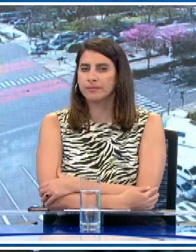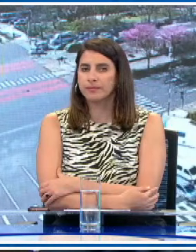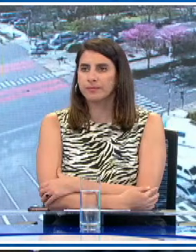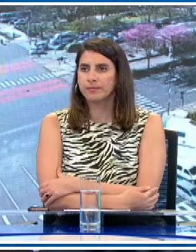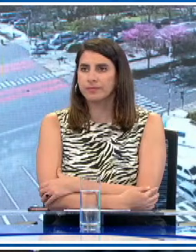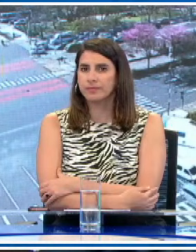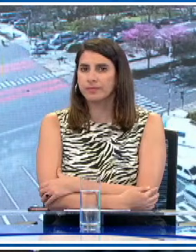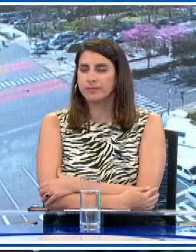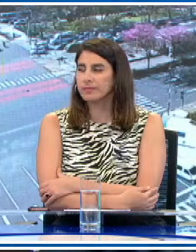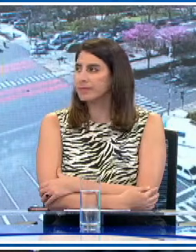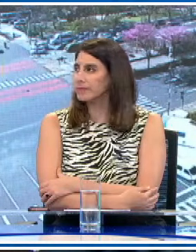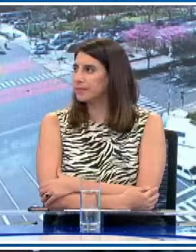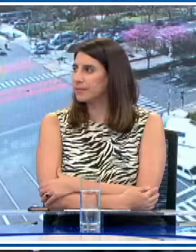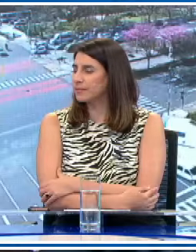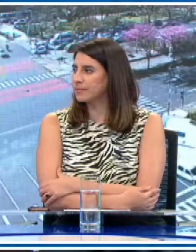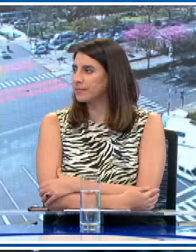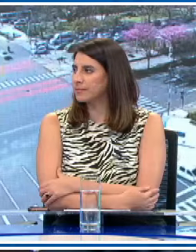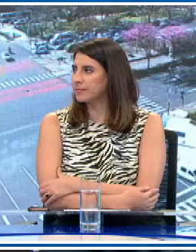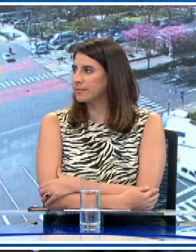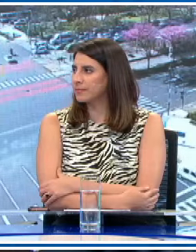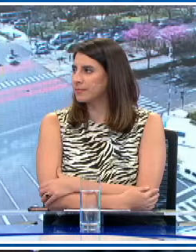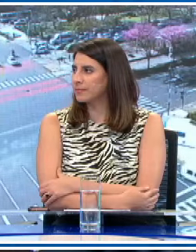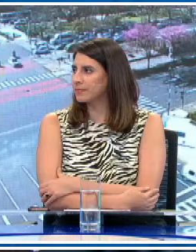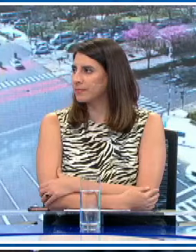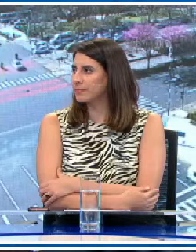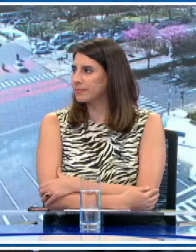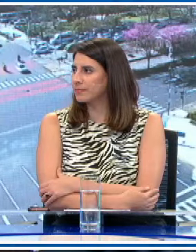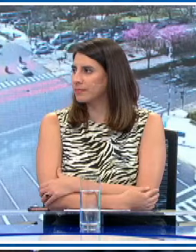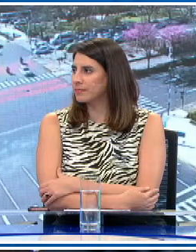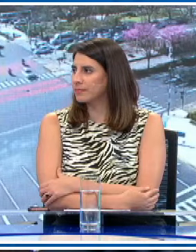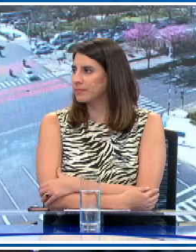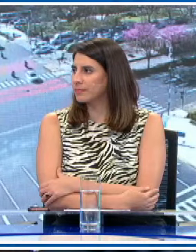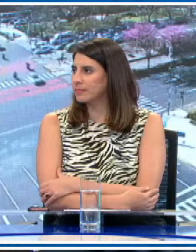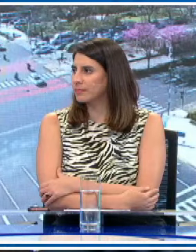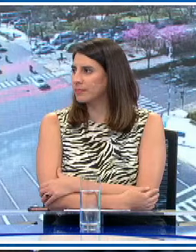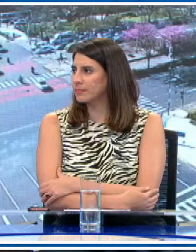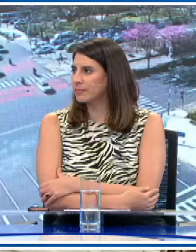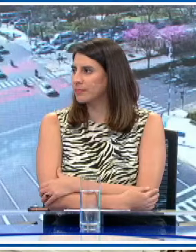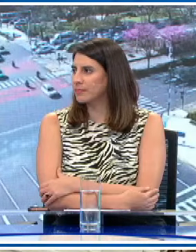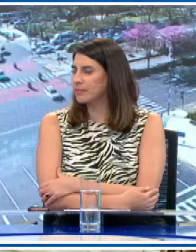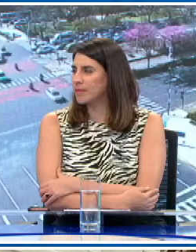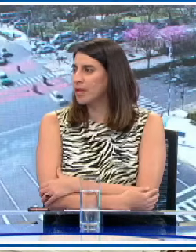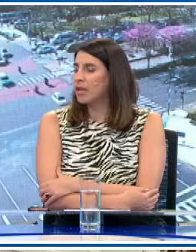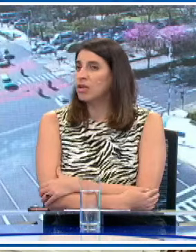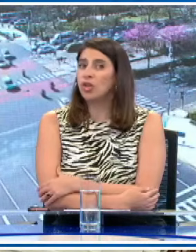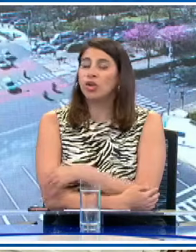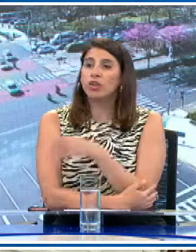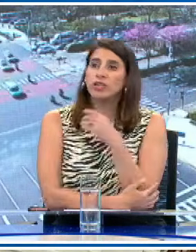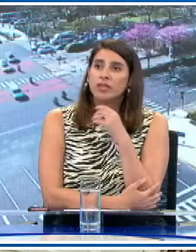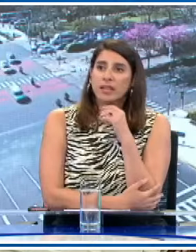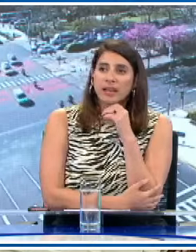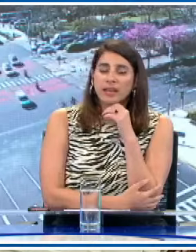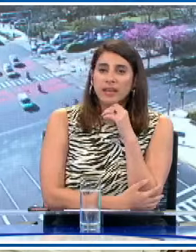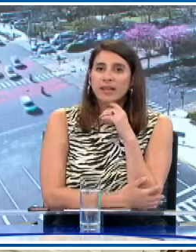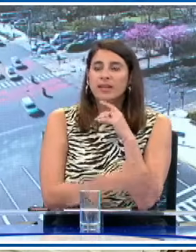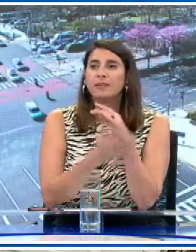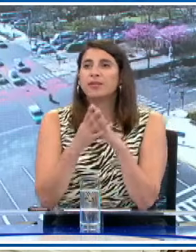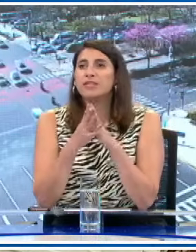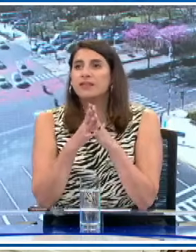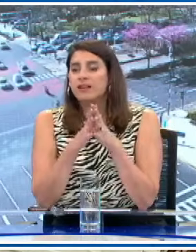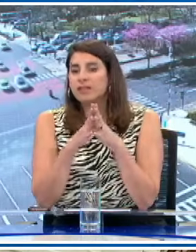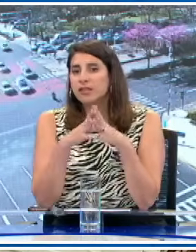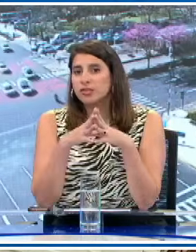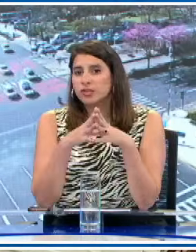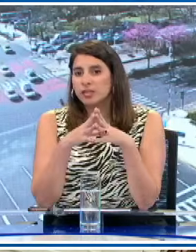Sí. Y también es cierto que Flavia Rollón no dijo nada en el Senado respecto al artículo 44. No dijo nada, pero